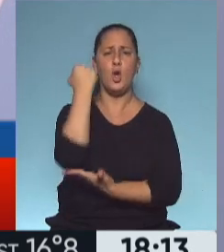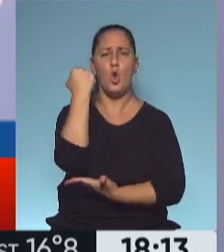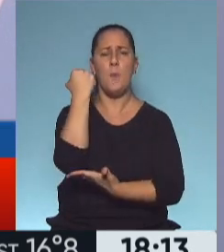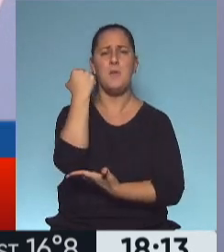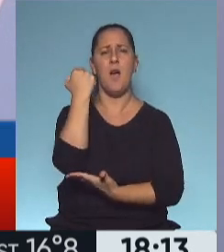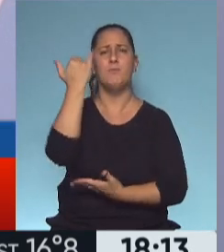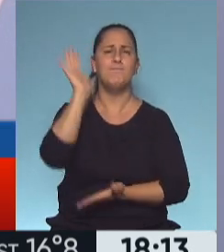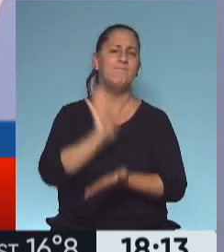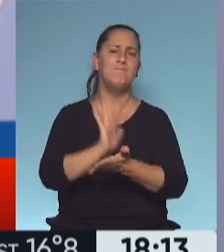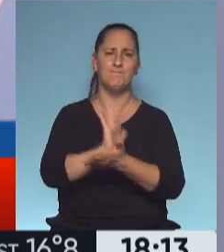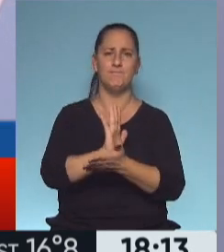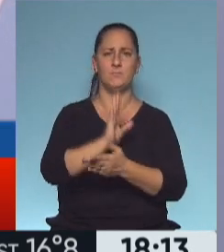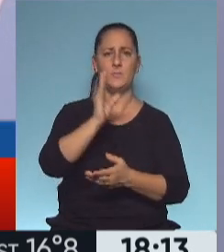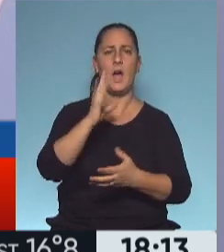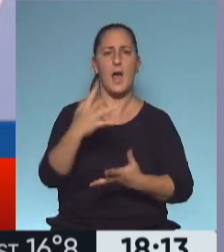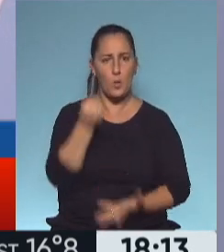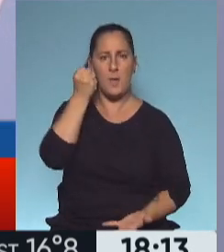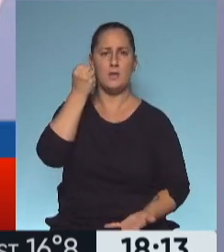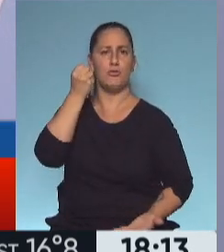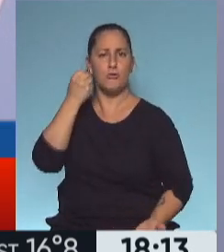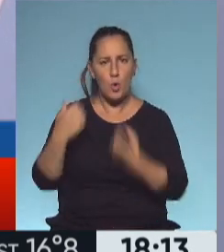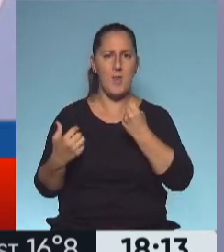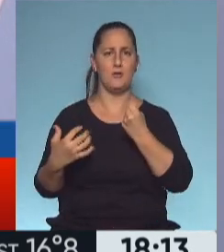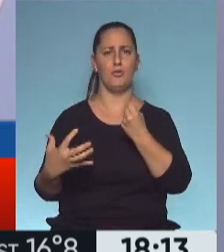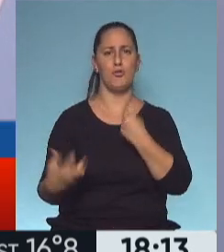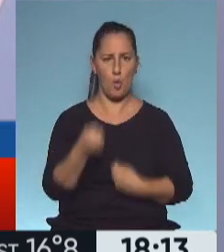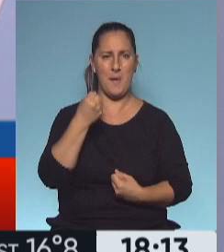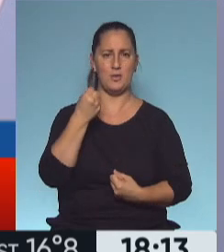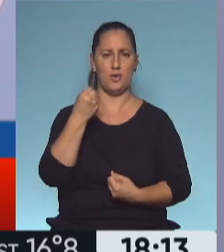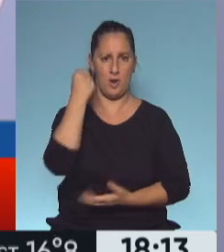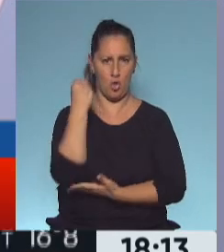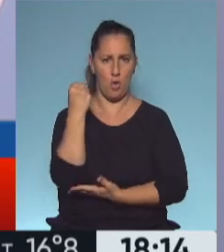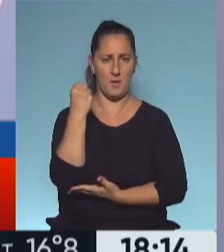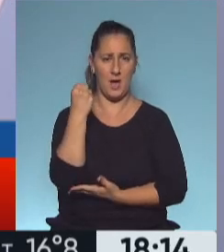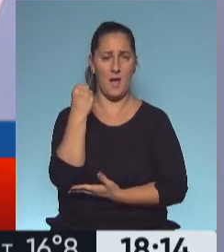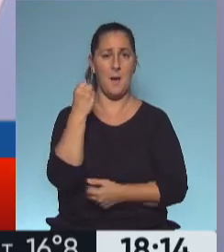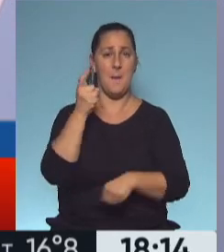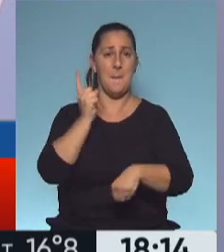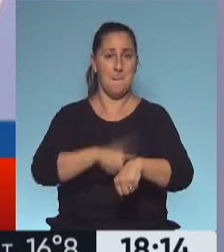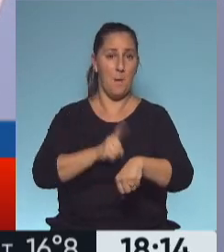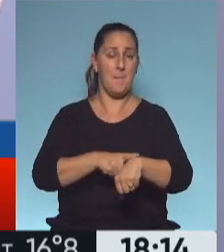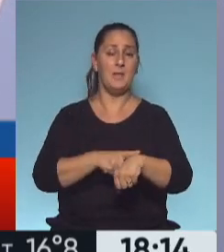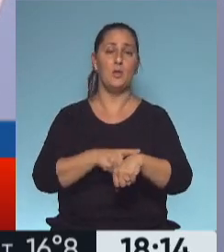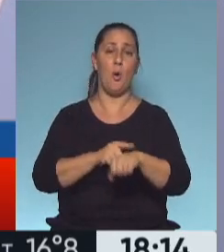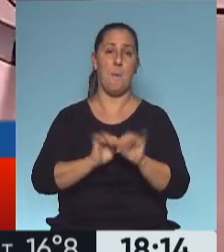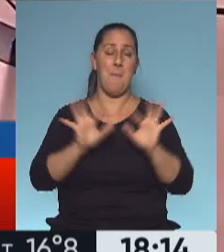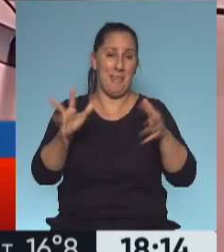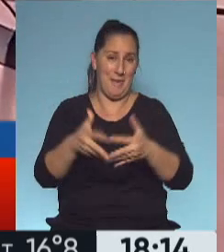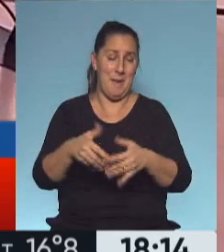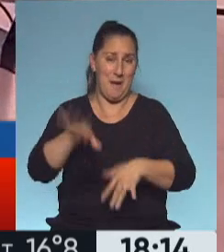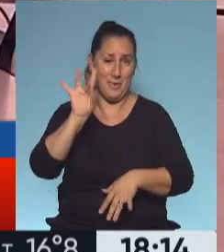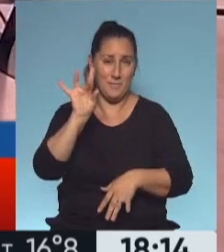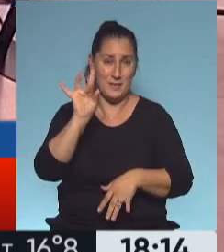transitando un sendero de recuperación económica. Recuperación que en el contexto de la profundización de la pandemia,